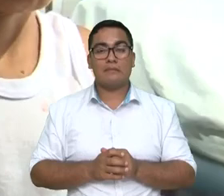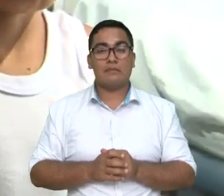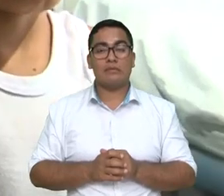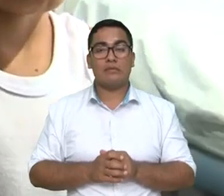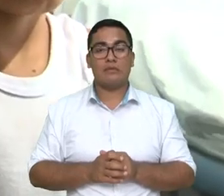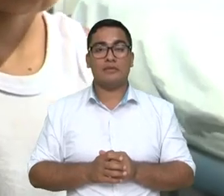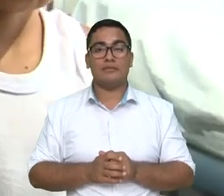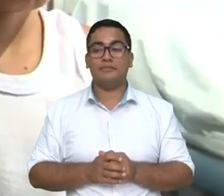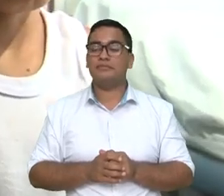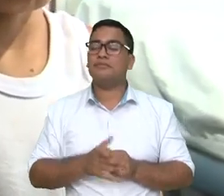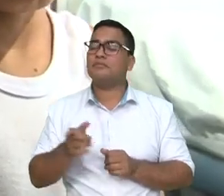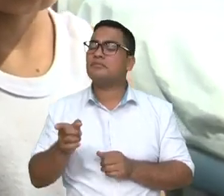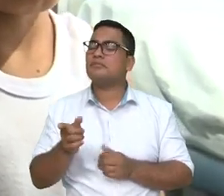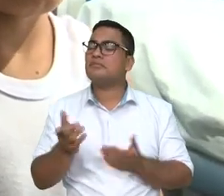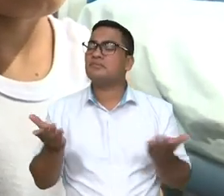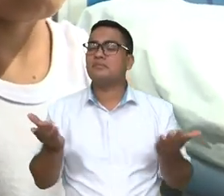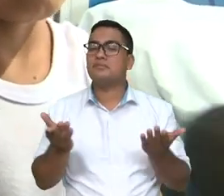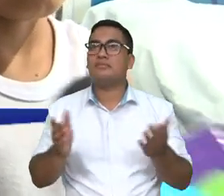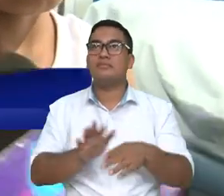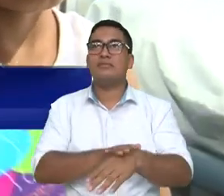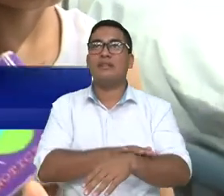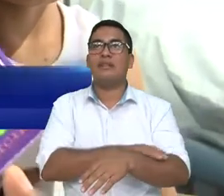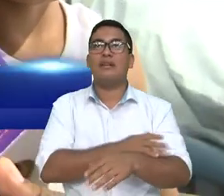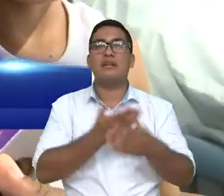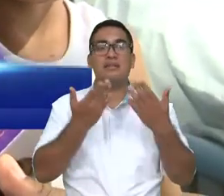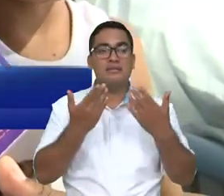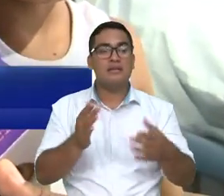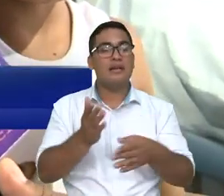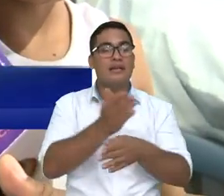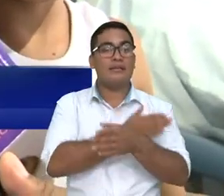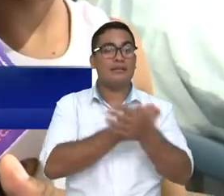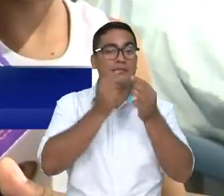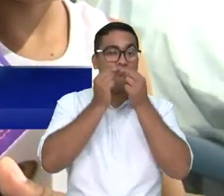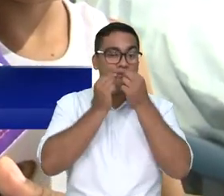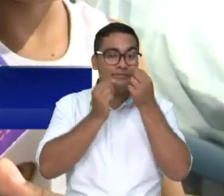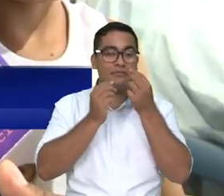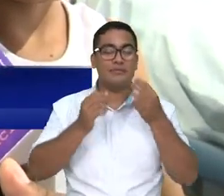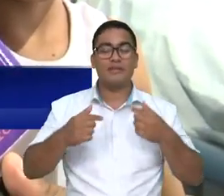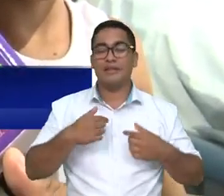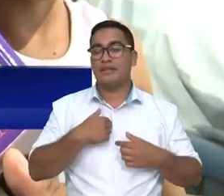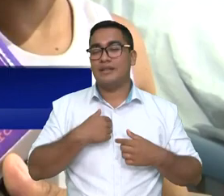Cuéntenos cómo se siente que ya ha pasado este proceso. Alegre.